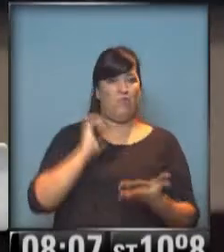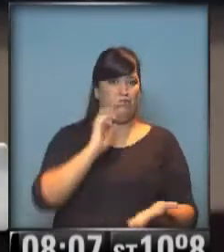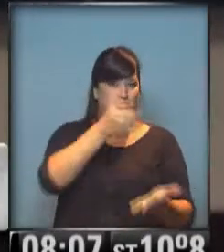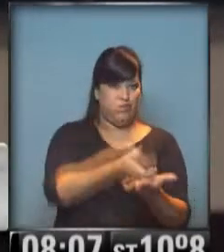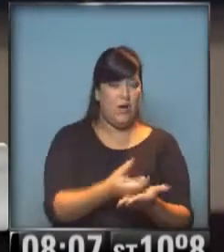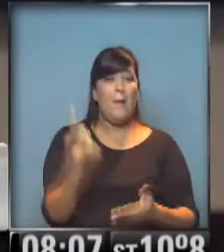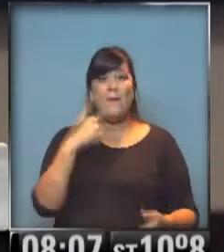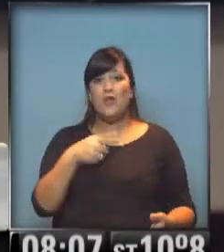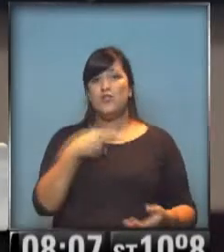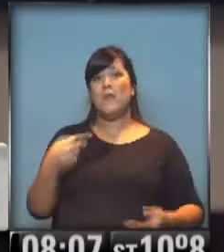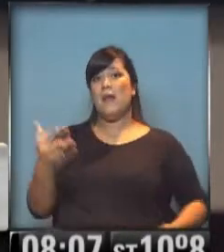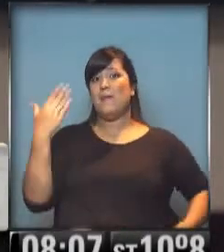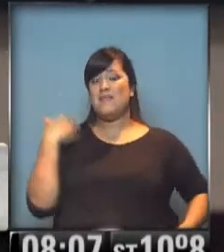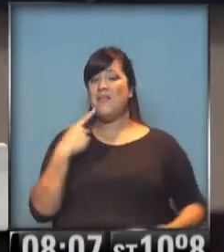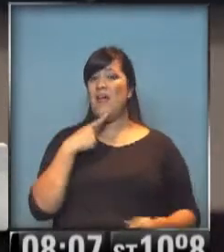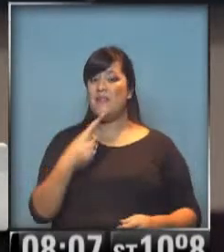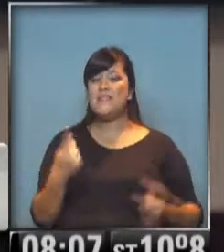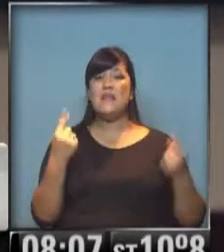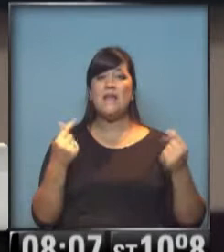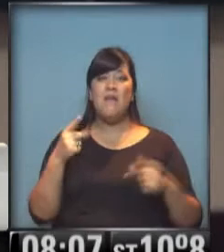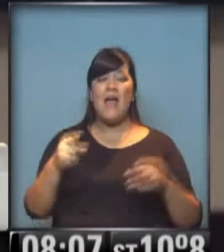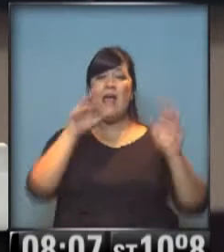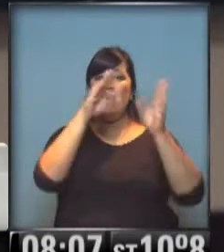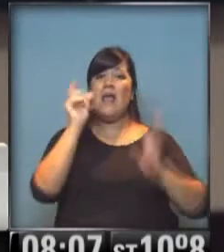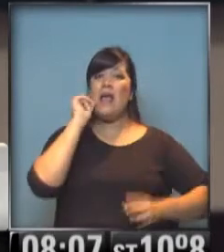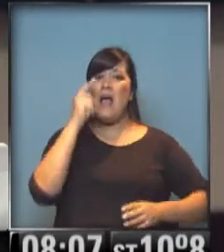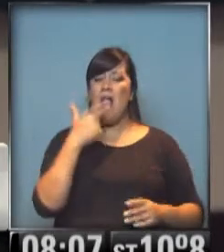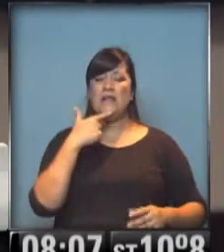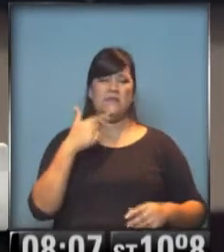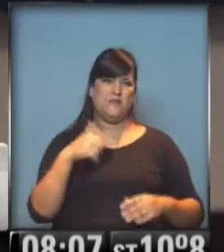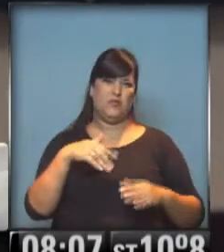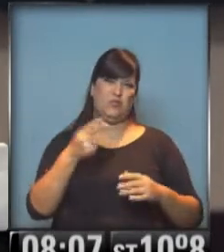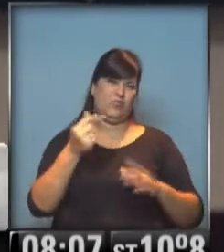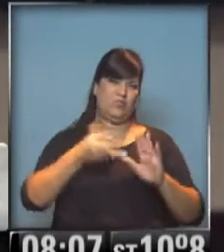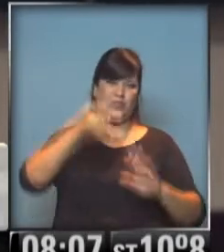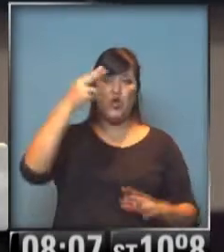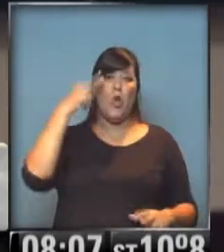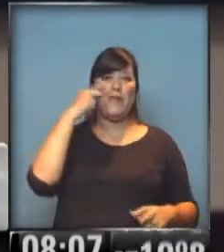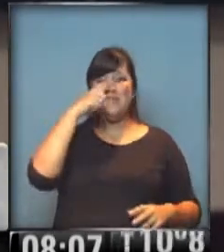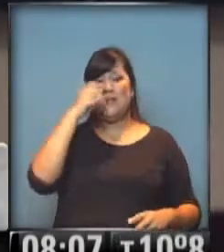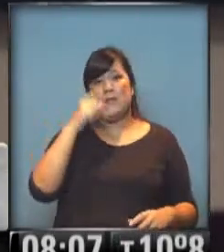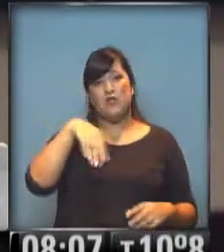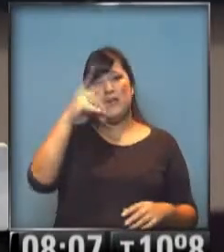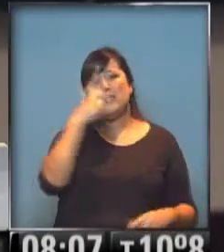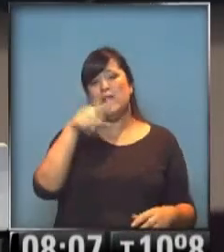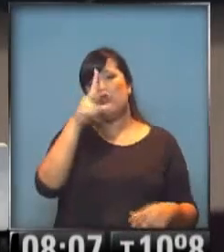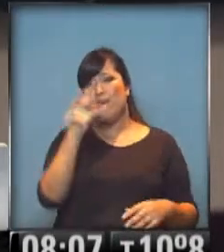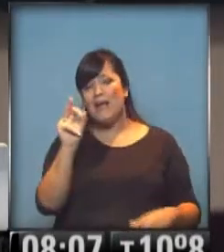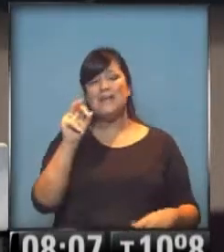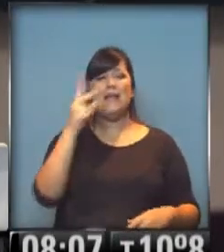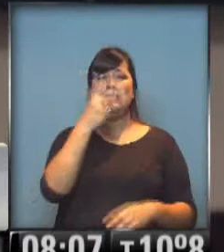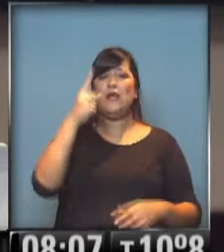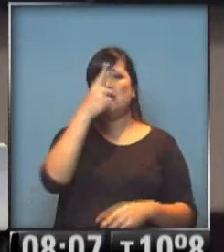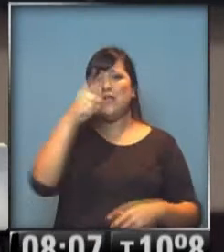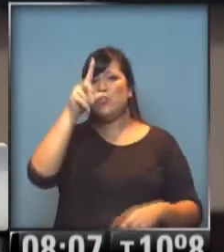que hay valores que se están yendo hay garrafas estando muy por encima del 97 pesos 120 150 hasta